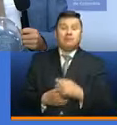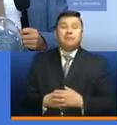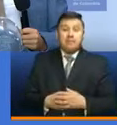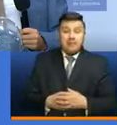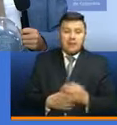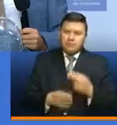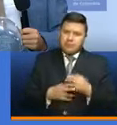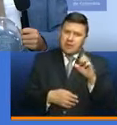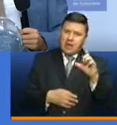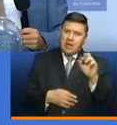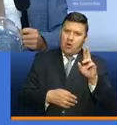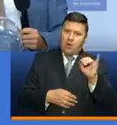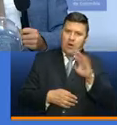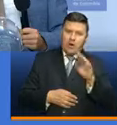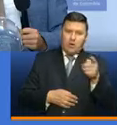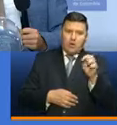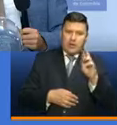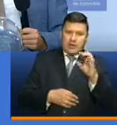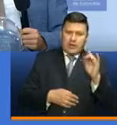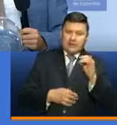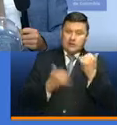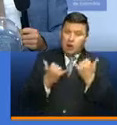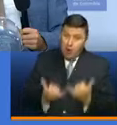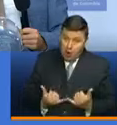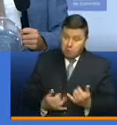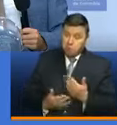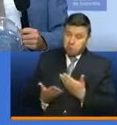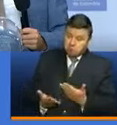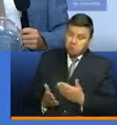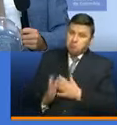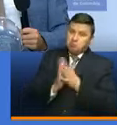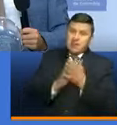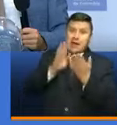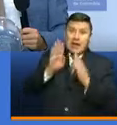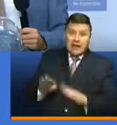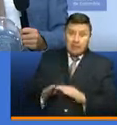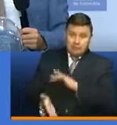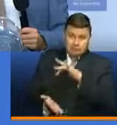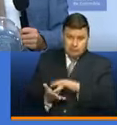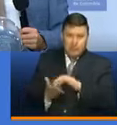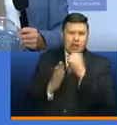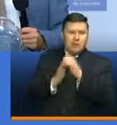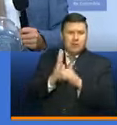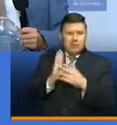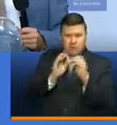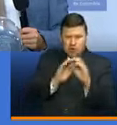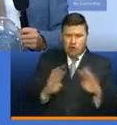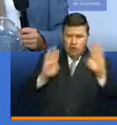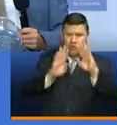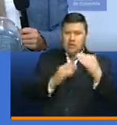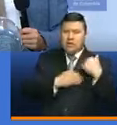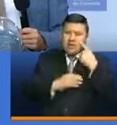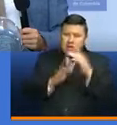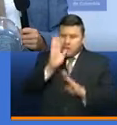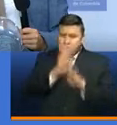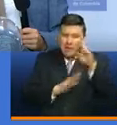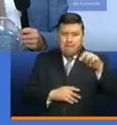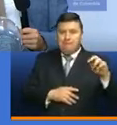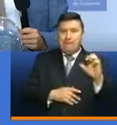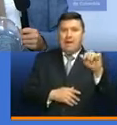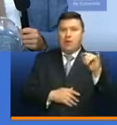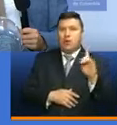Laura Gutiérrez. Entonces, le damos la palabra al representante residente adjunto del Programa de las Naciones Unidas para el Desarrollo, PNUD, en